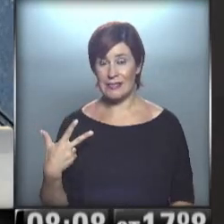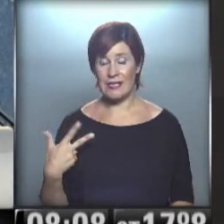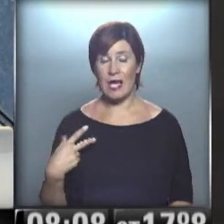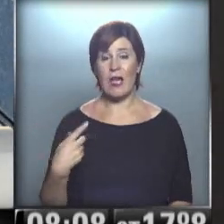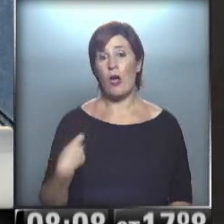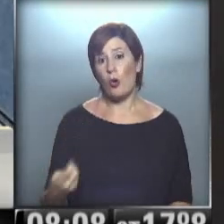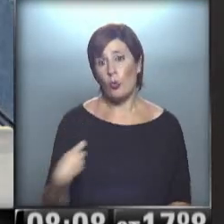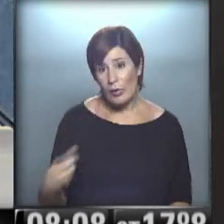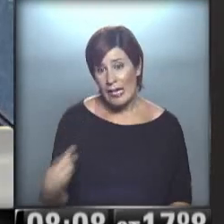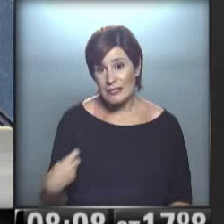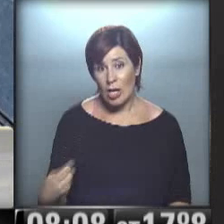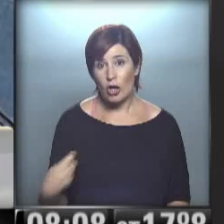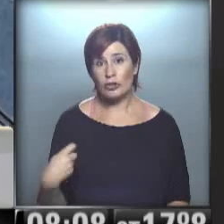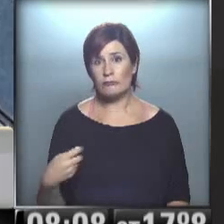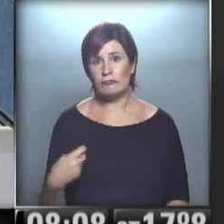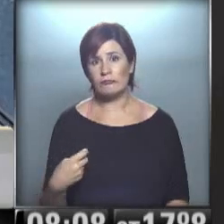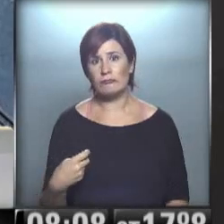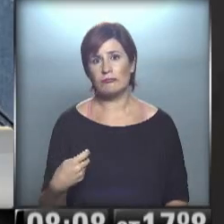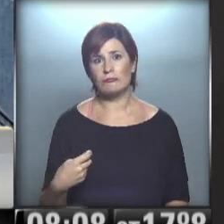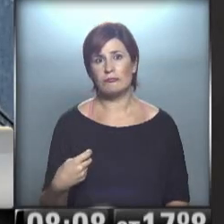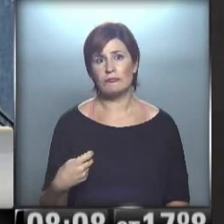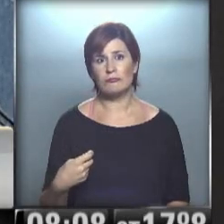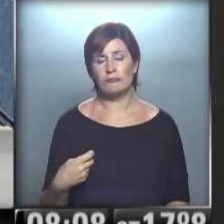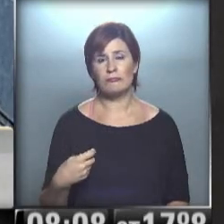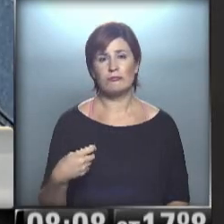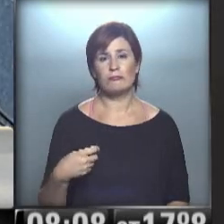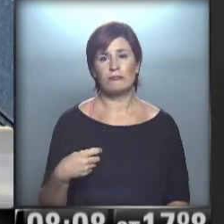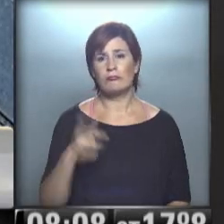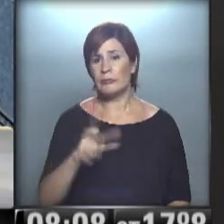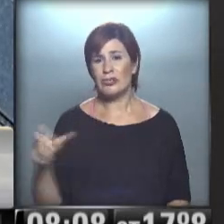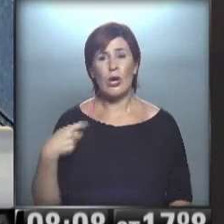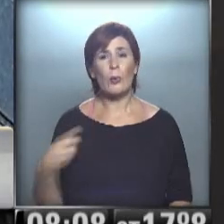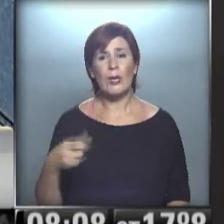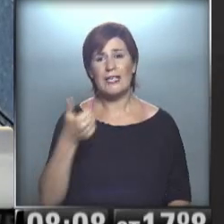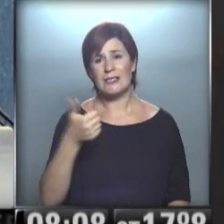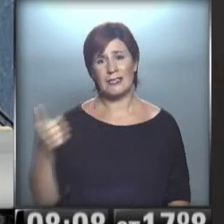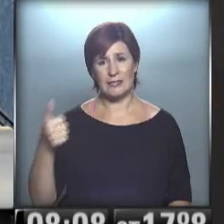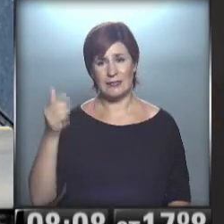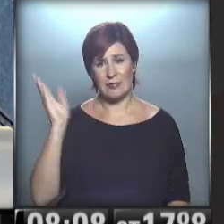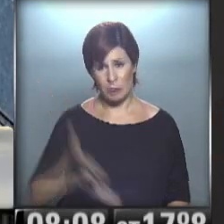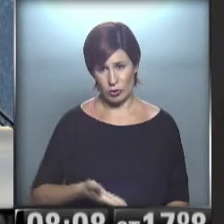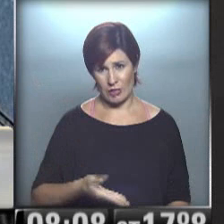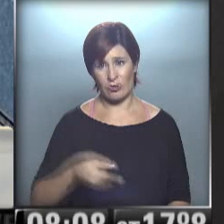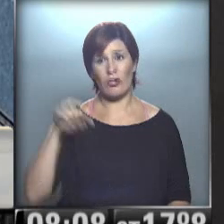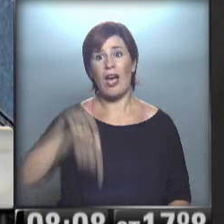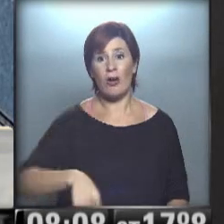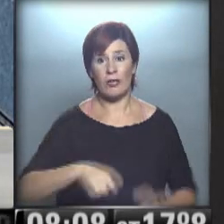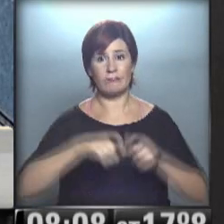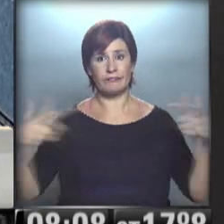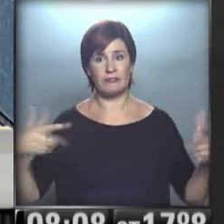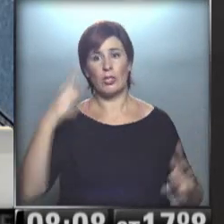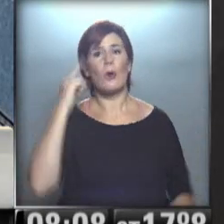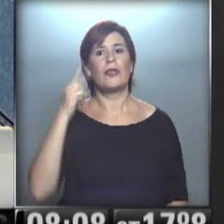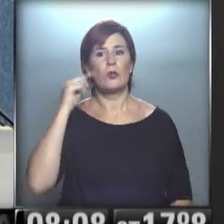previsional era equivalente al 66,1% y hoy es equivalente al 93,8%.